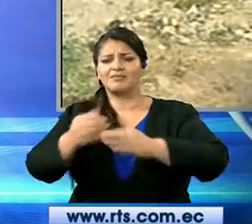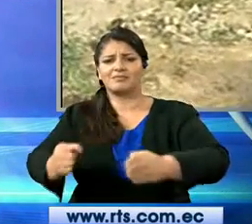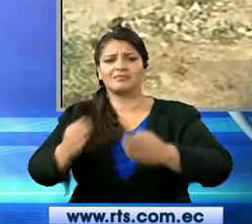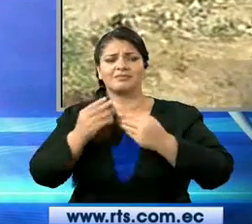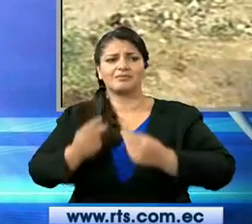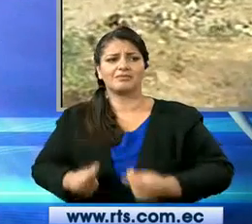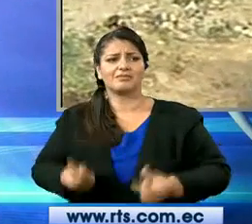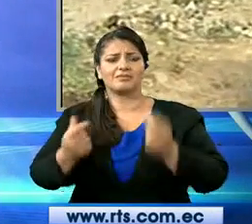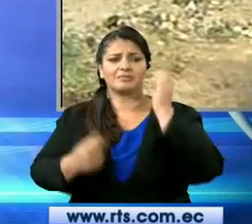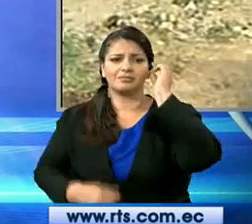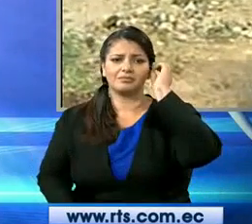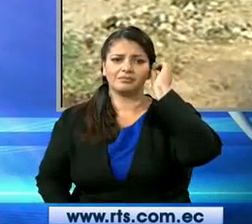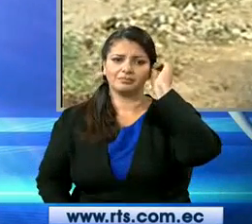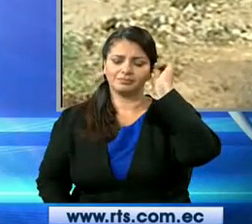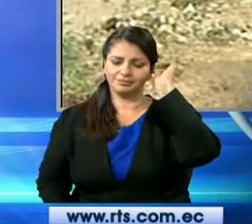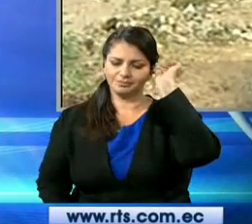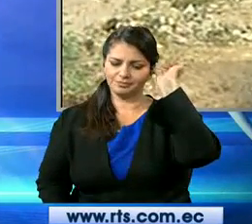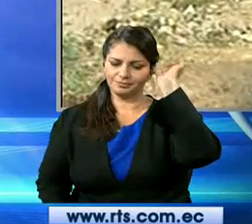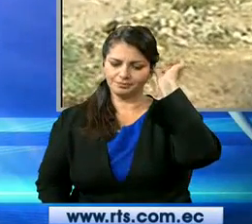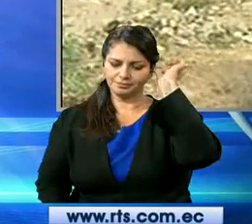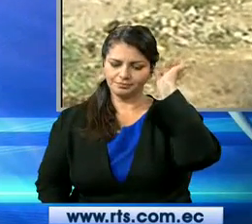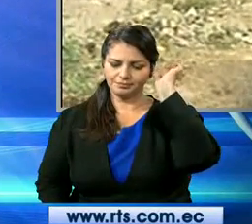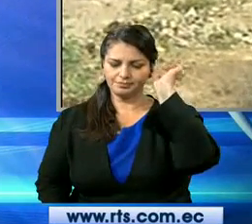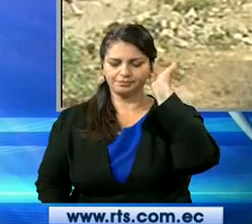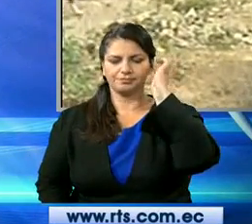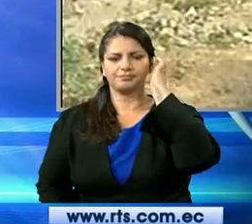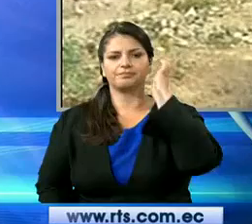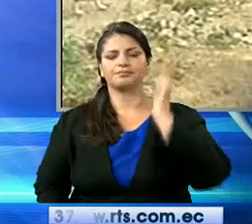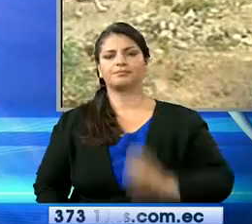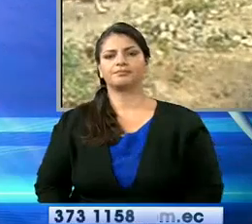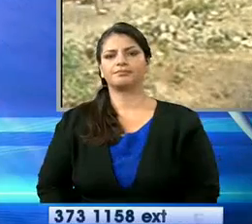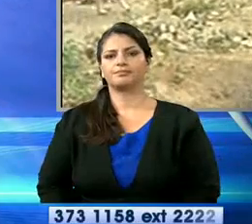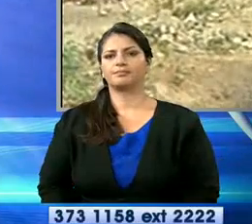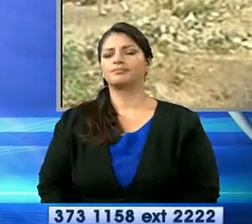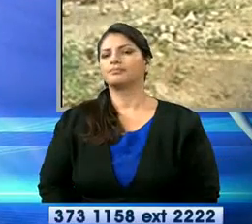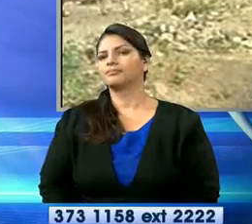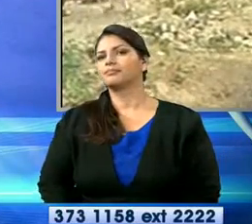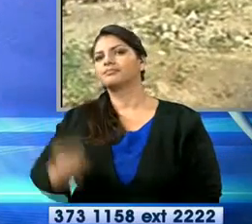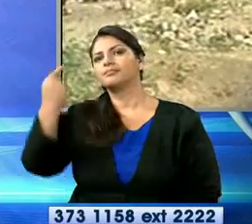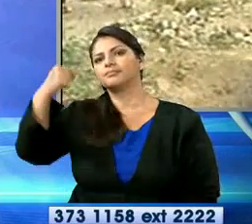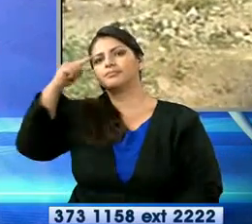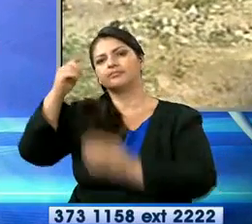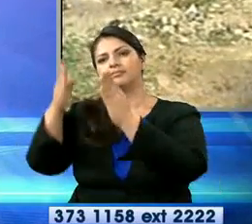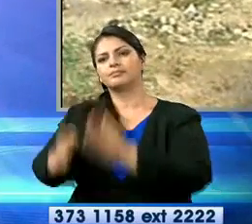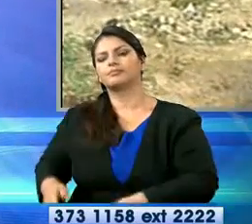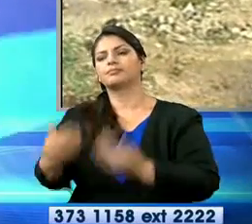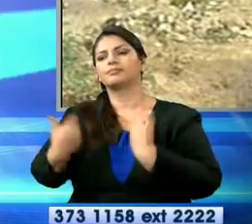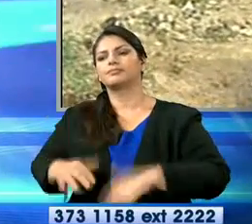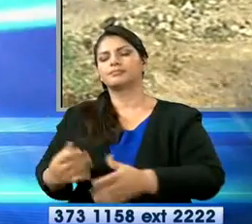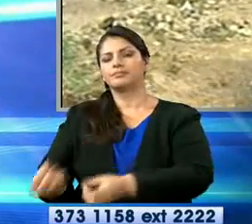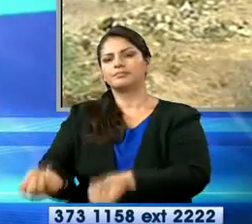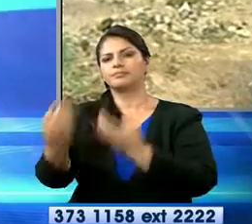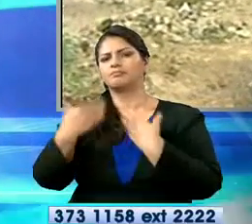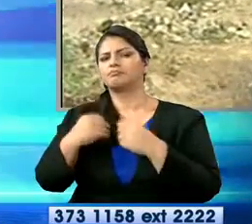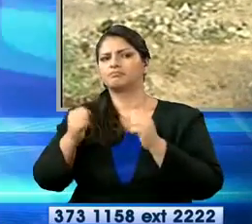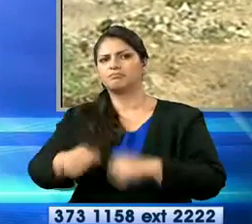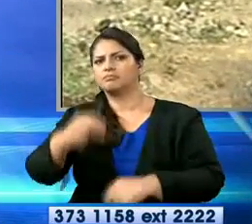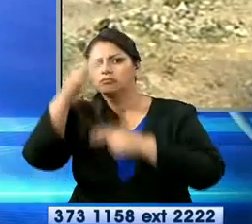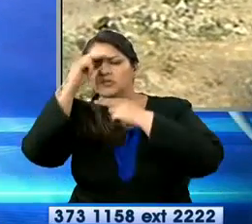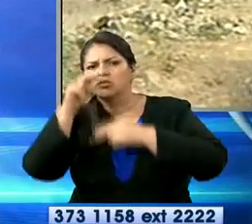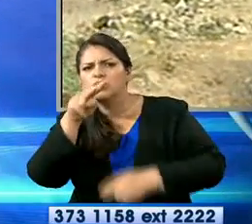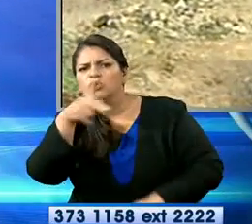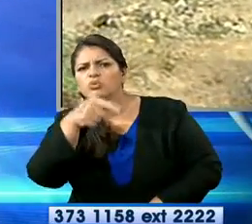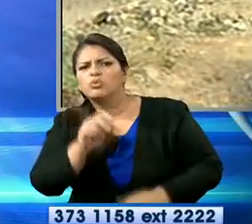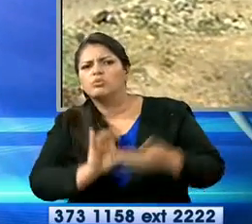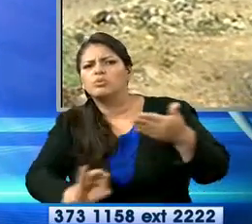gobernador y gracias al personal que trabaja con él, que ya nos está anunciando que están tomando en consideración esa denuncia. Y en la próxima salida, que sí